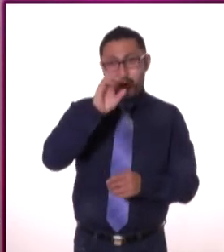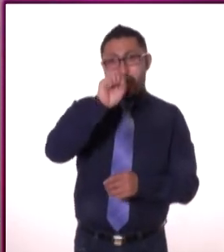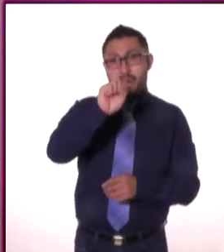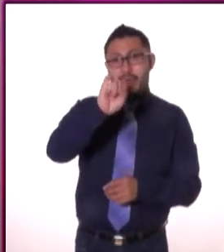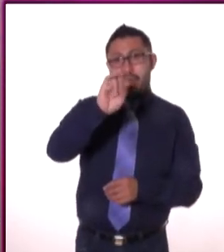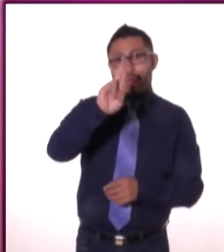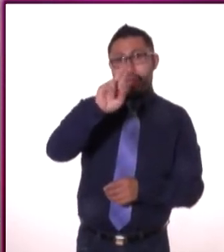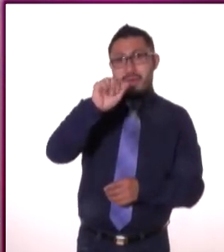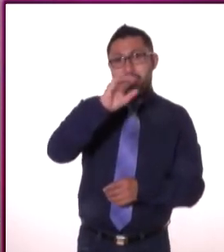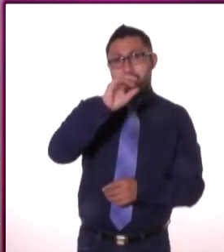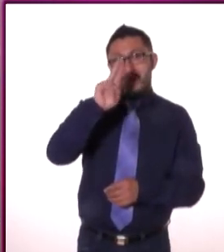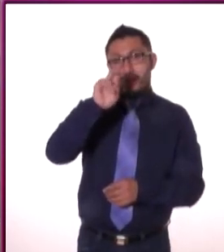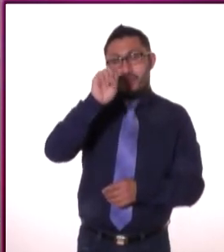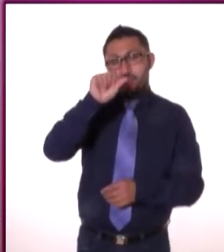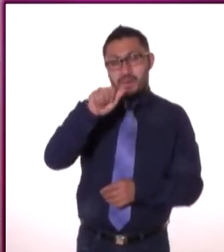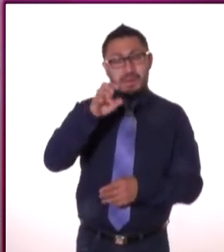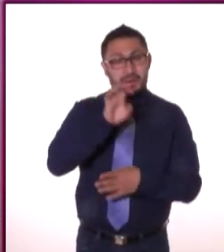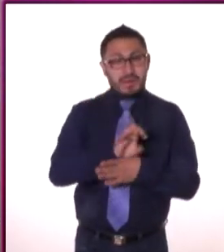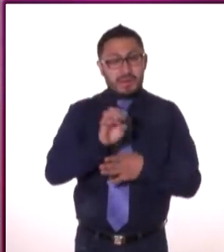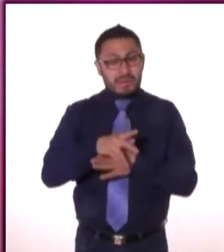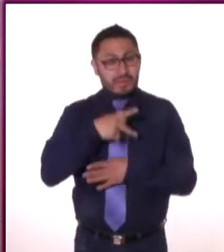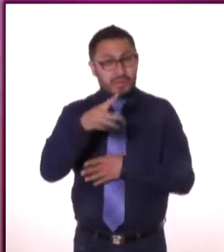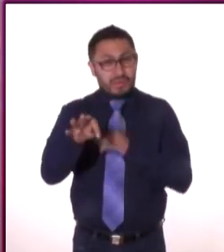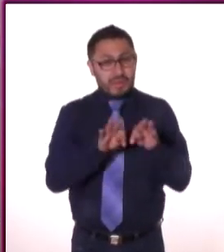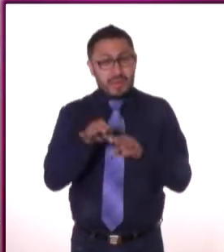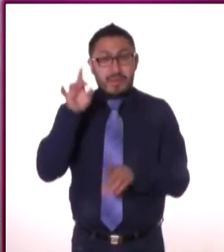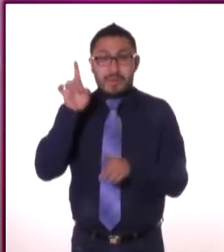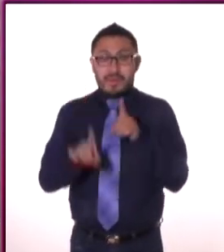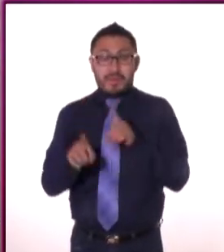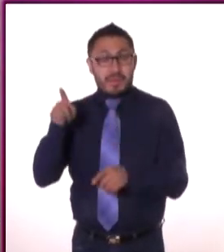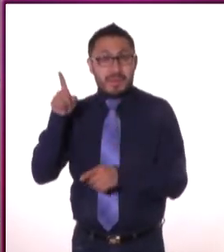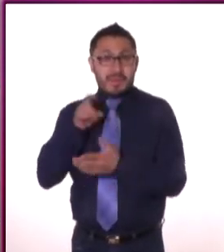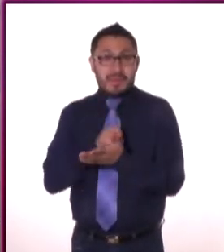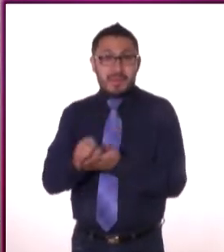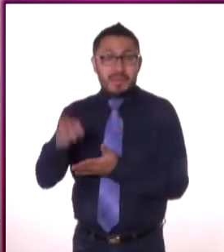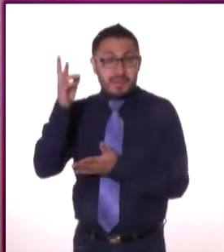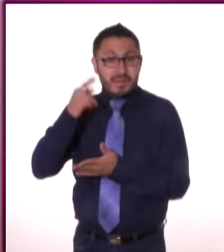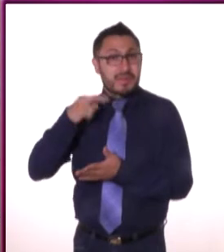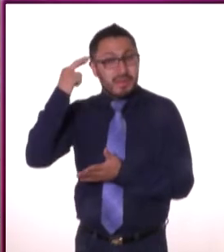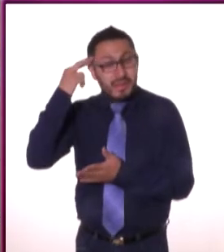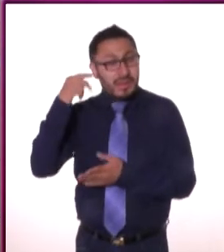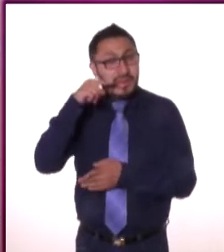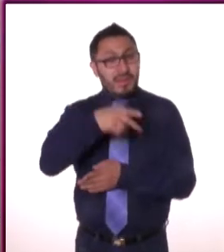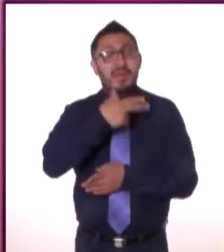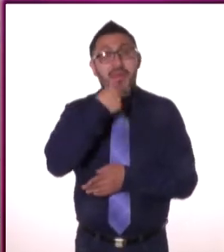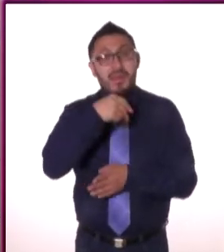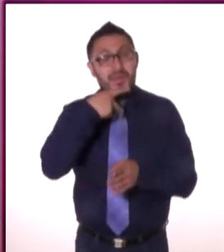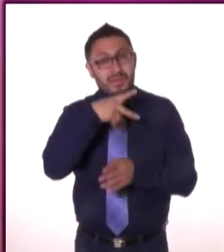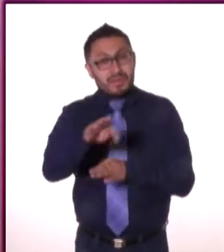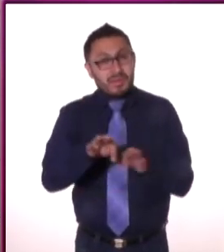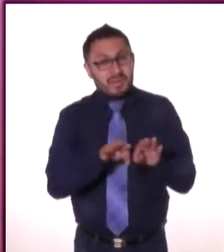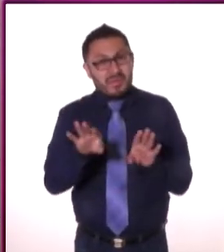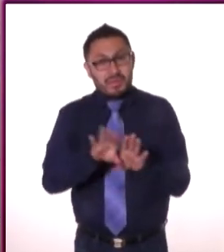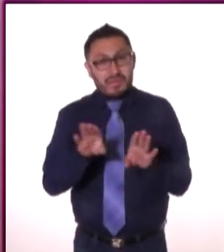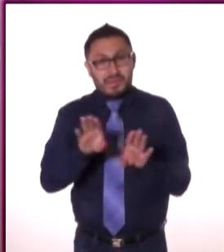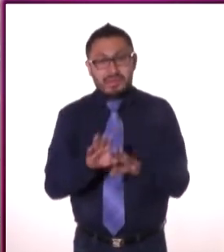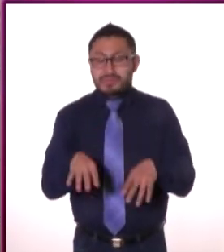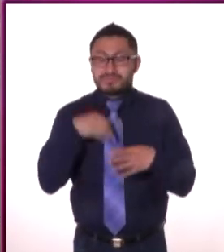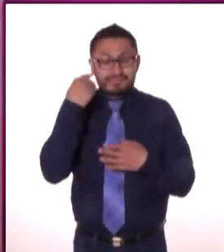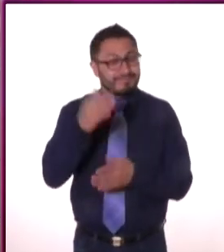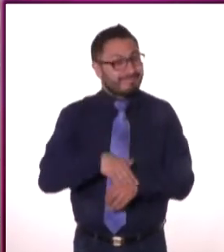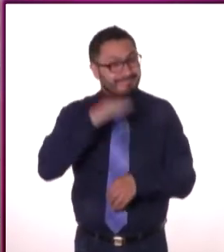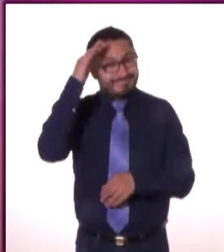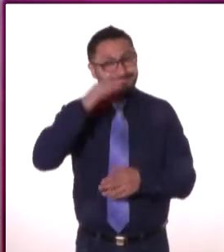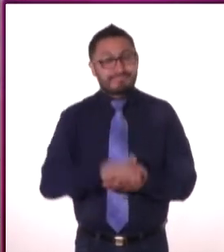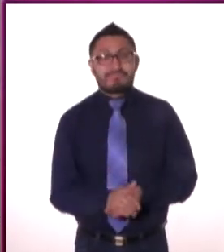rey o a Siracusa. Entonces, su obra estaba muy determinada por los intereses del propio rey. Pero bueno, Arquímedes tenía de sobra, su genio le